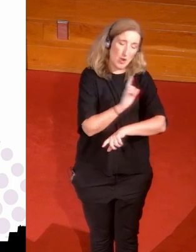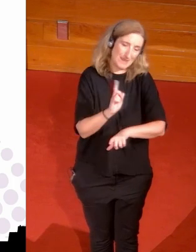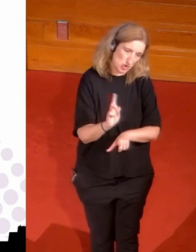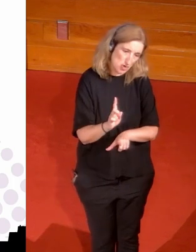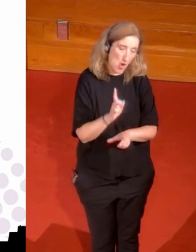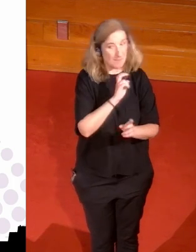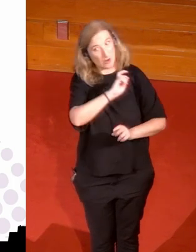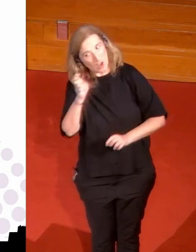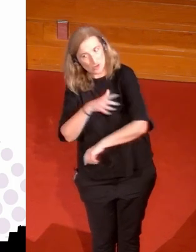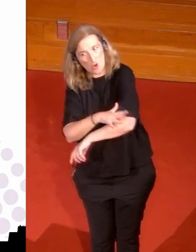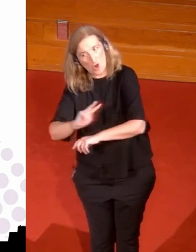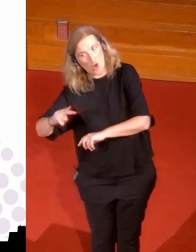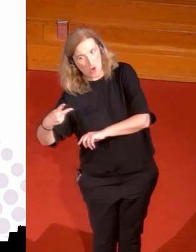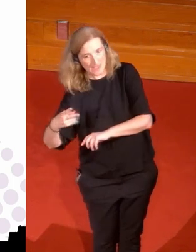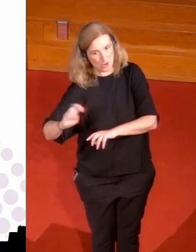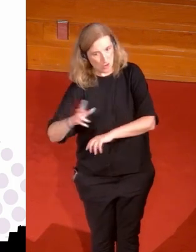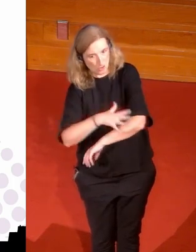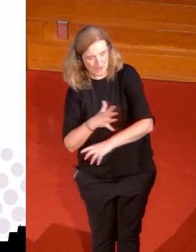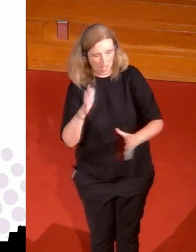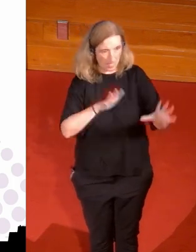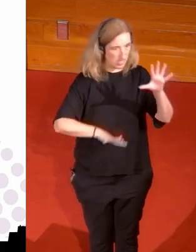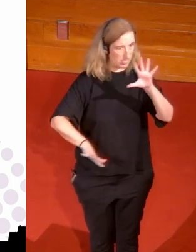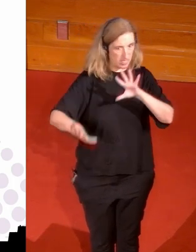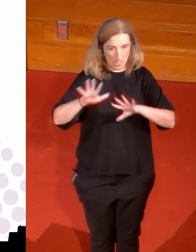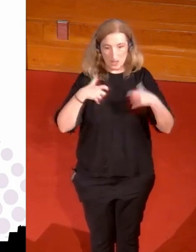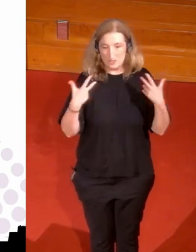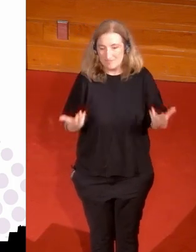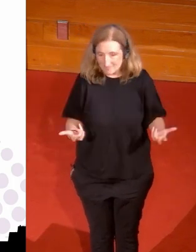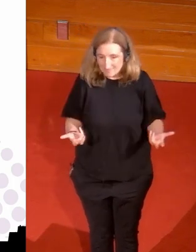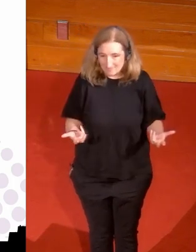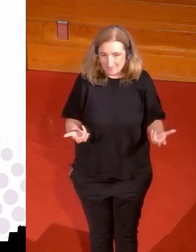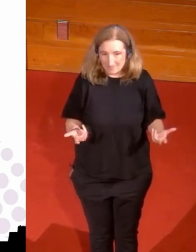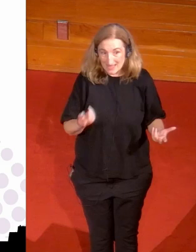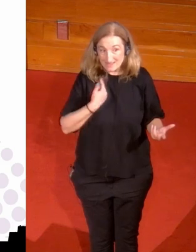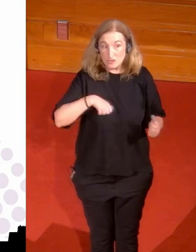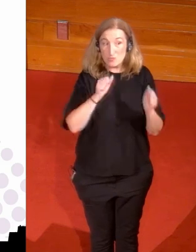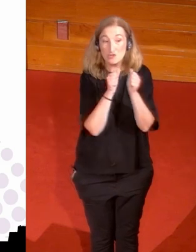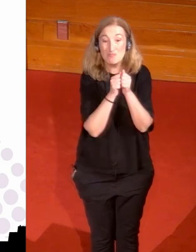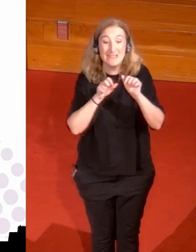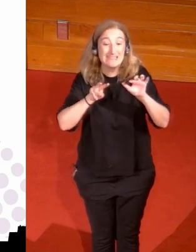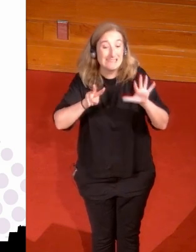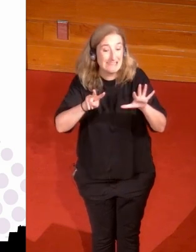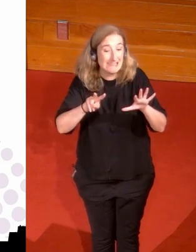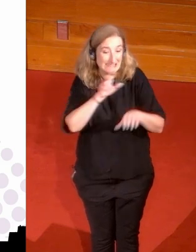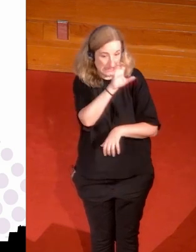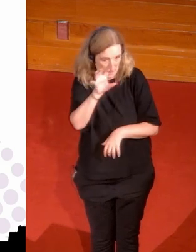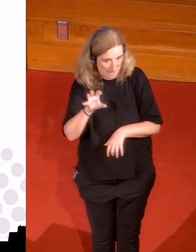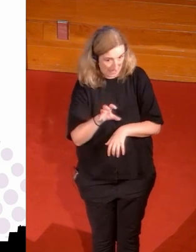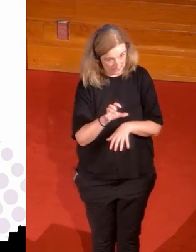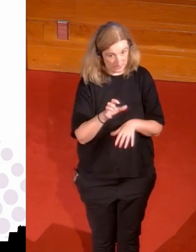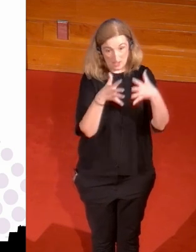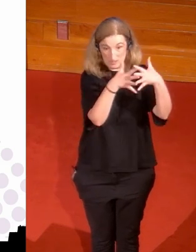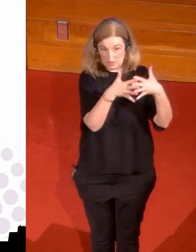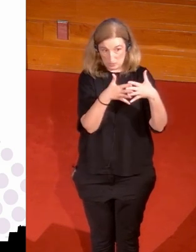gobierno porque luego hay un gobierno bis entonces a ver pero claro es que somos 27 países que los Estados